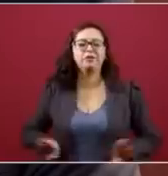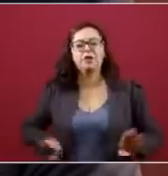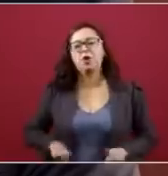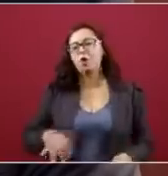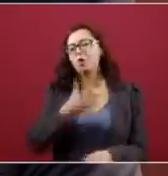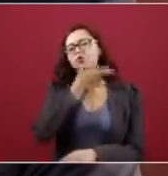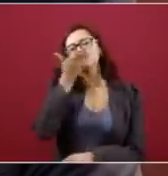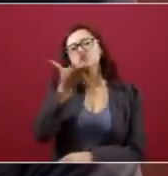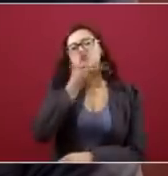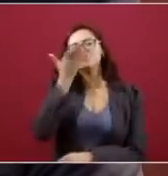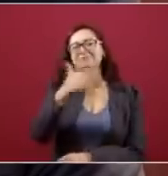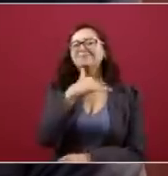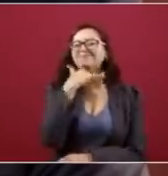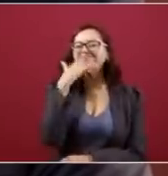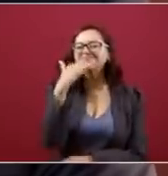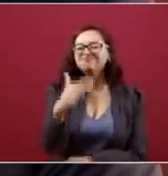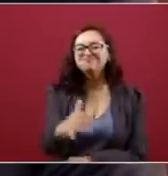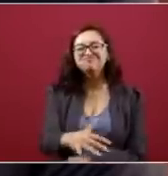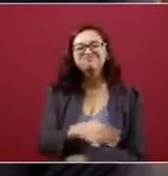muchas